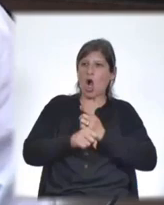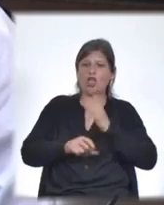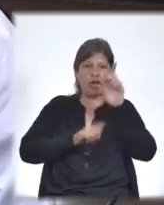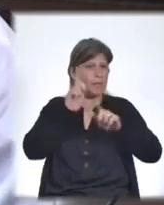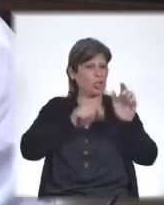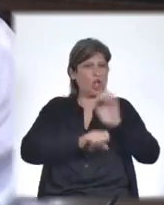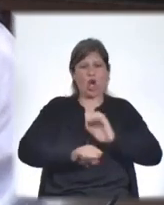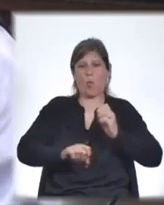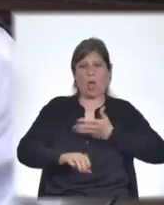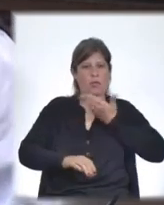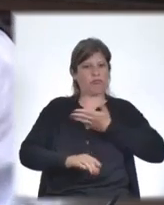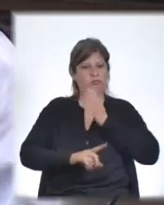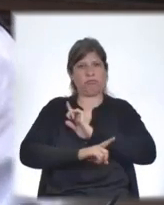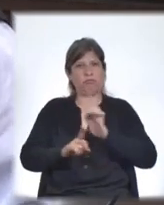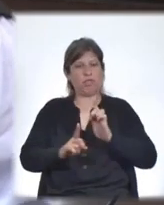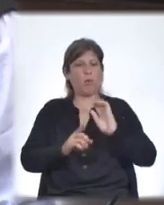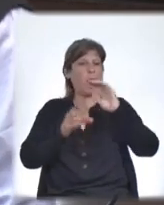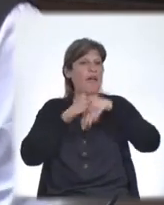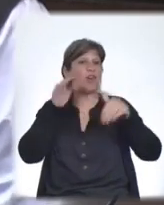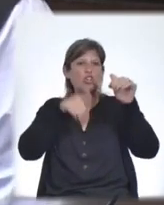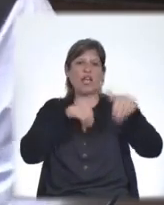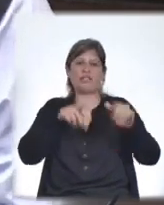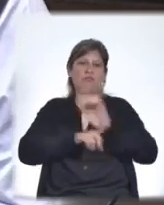leyes de presupuesto no se pueden llevar a referéndum.